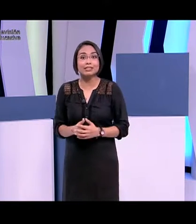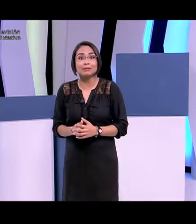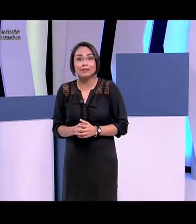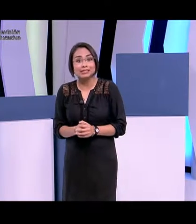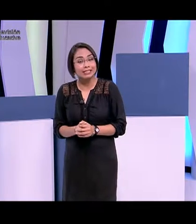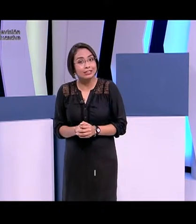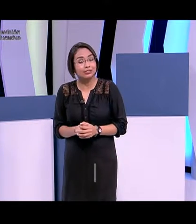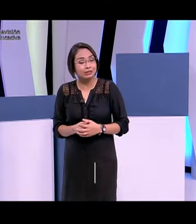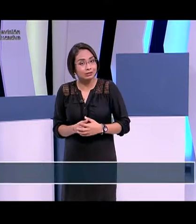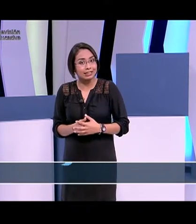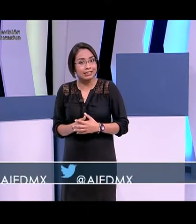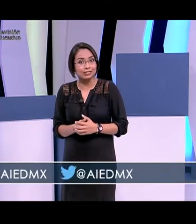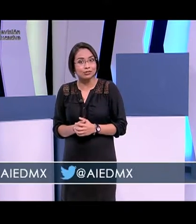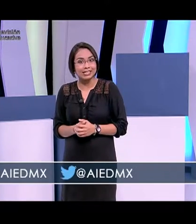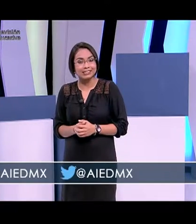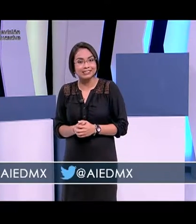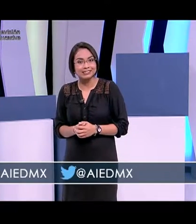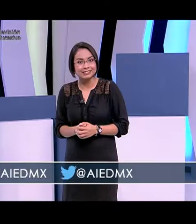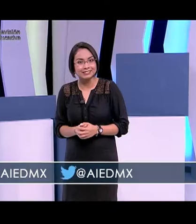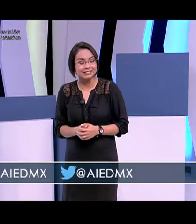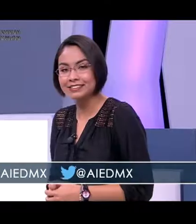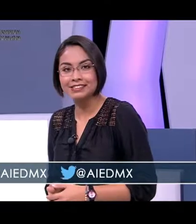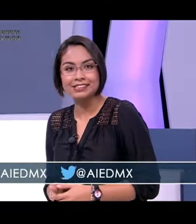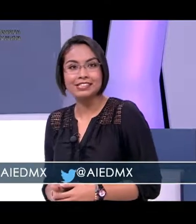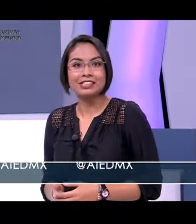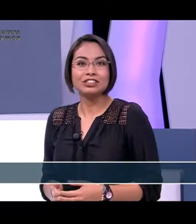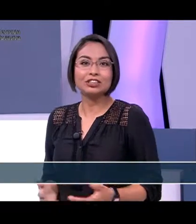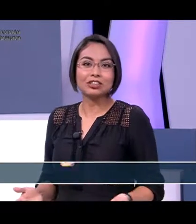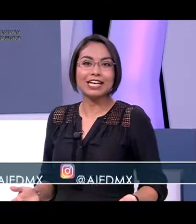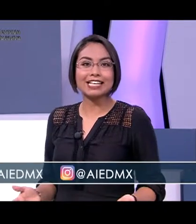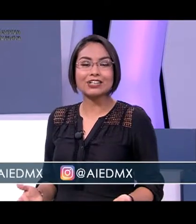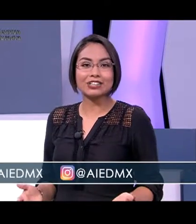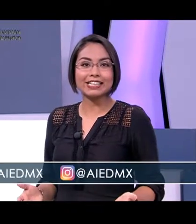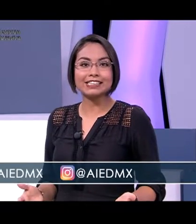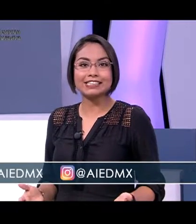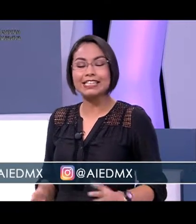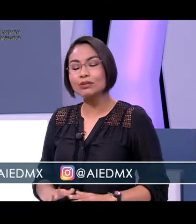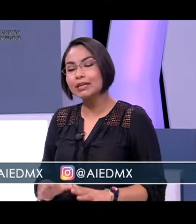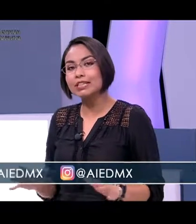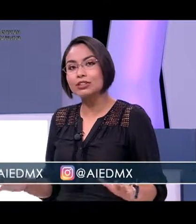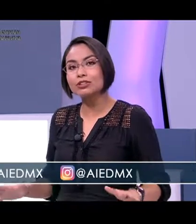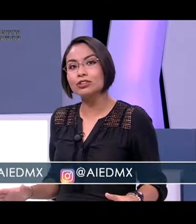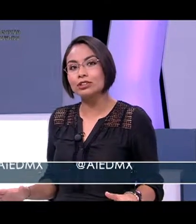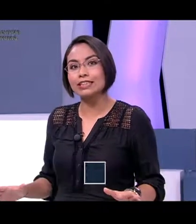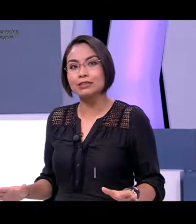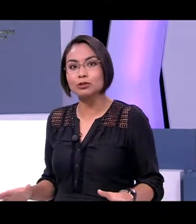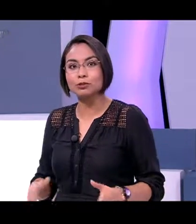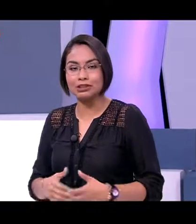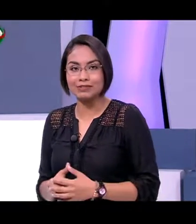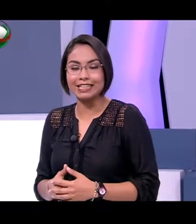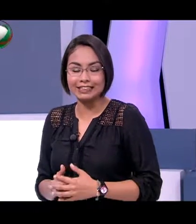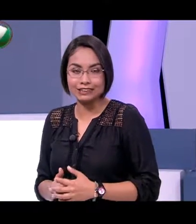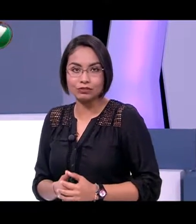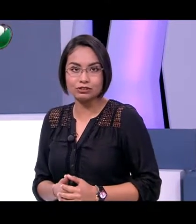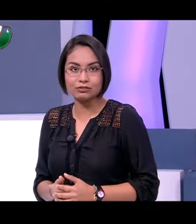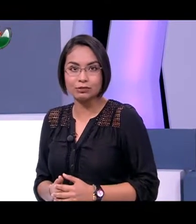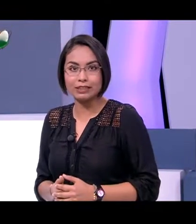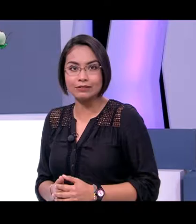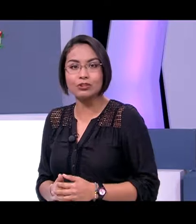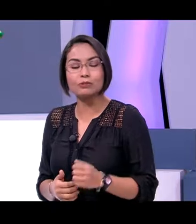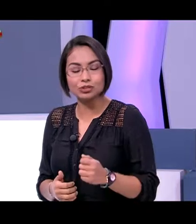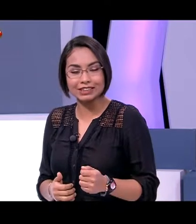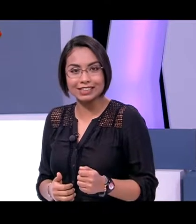recuerdo que pueden también seguirnos en nuestras redes sociales. Yo soy Carla Rodríguez y en nombre de todos los que hacemos posible este